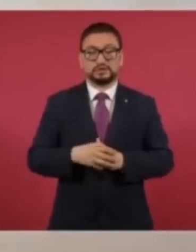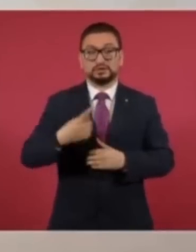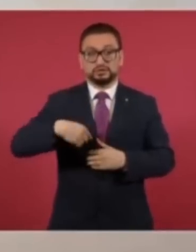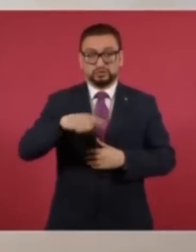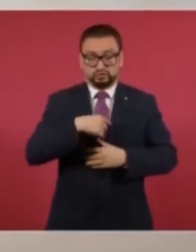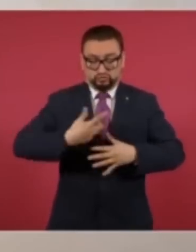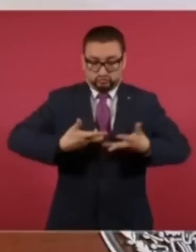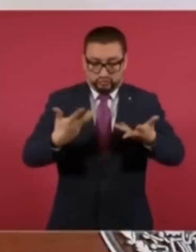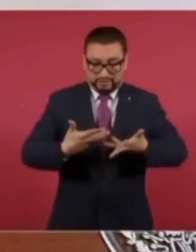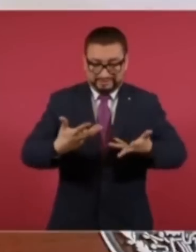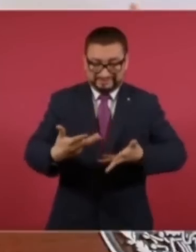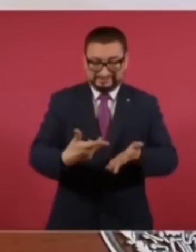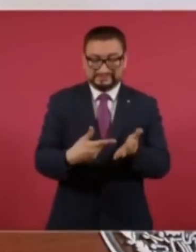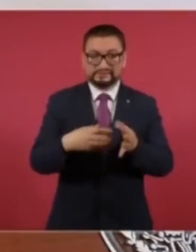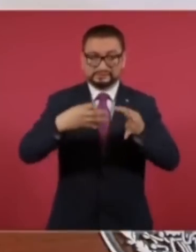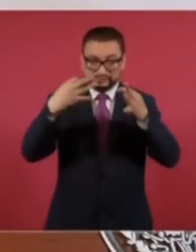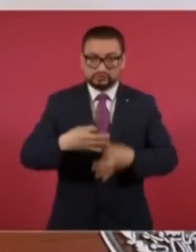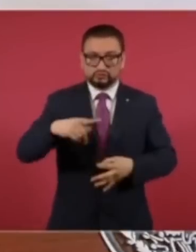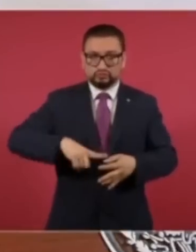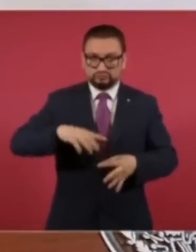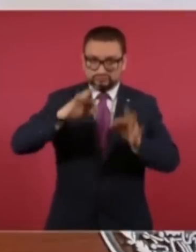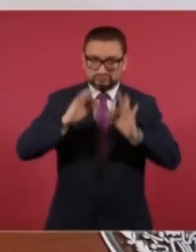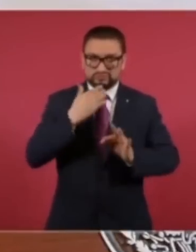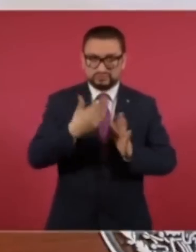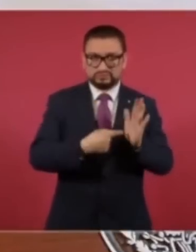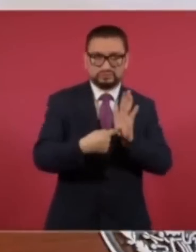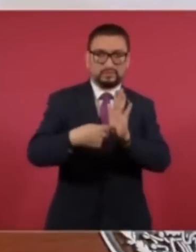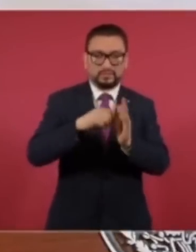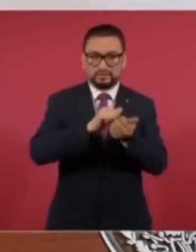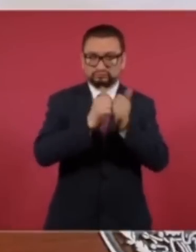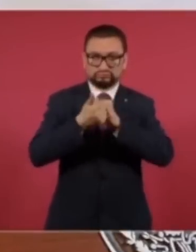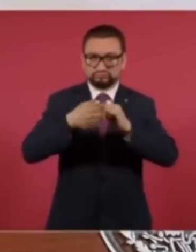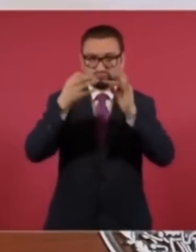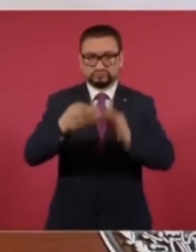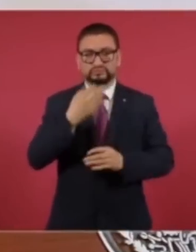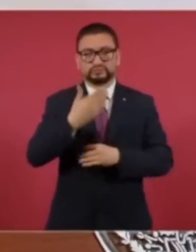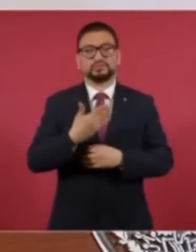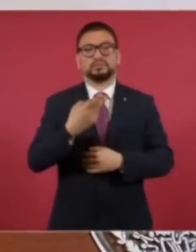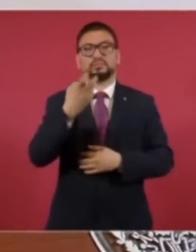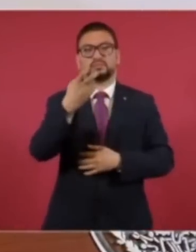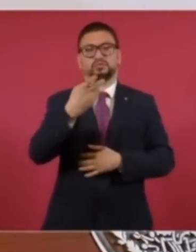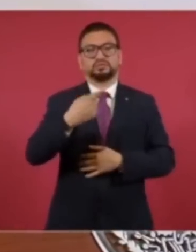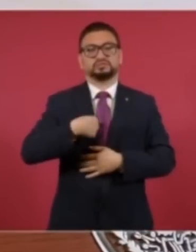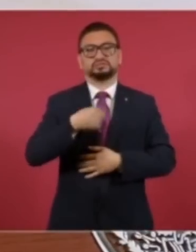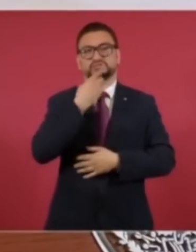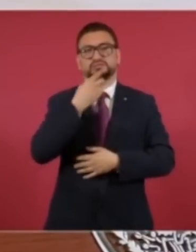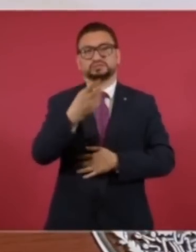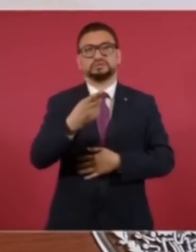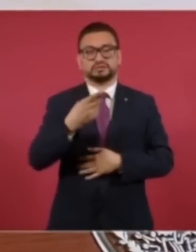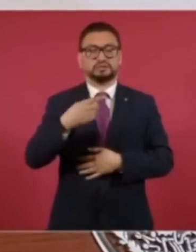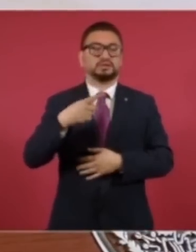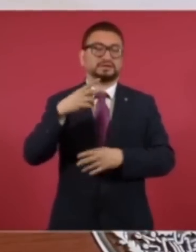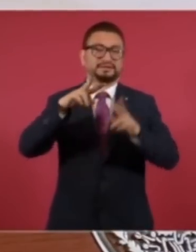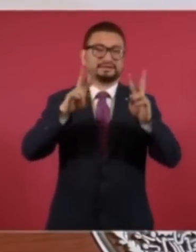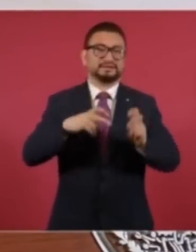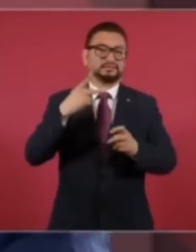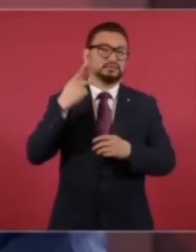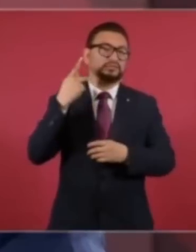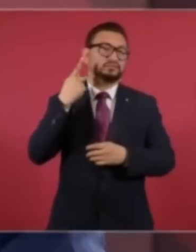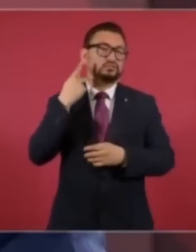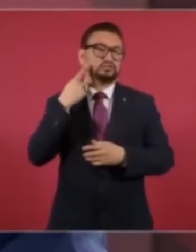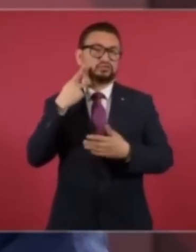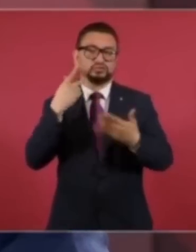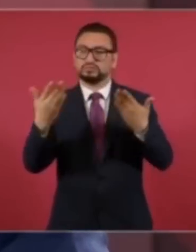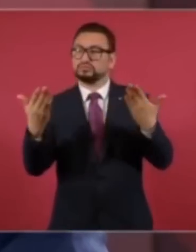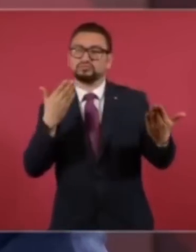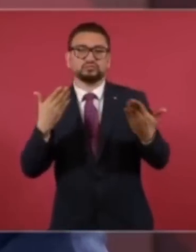sentar las bases de la transformación. Por eso hablo de que la política es optar